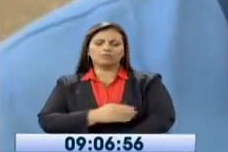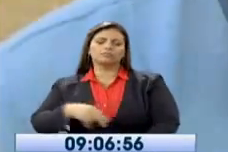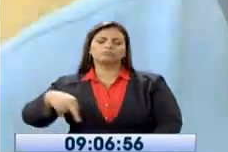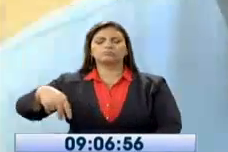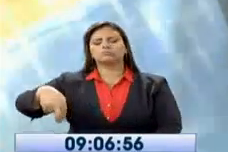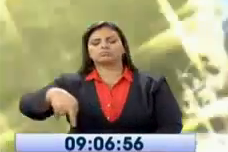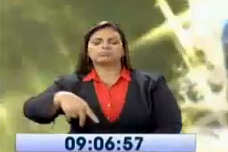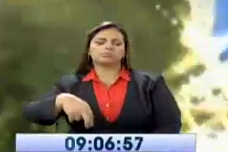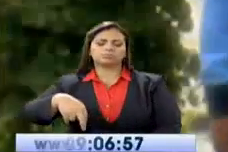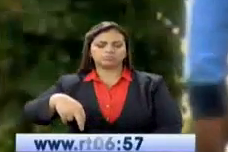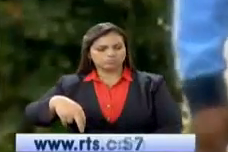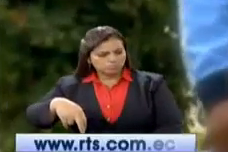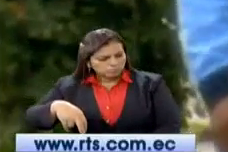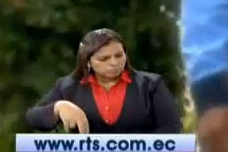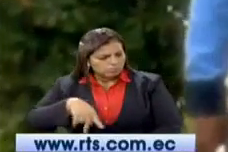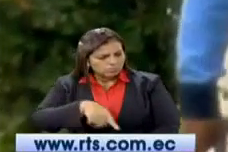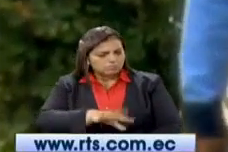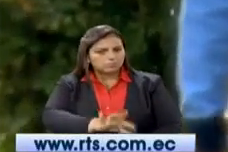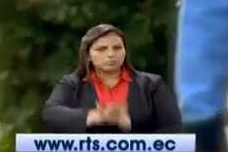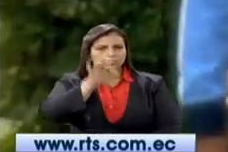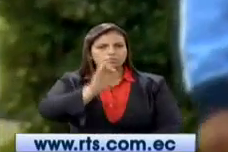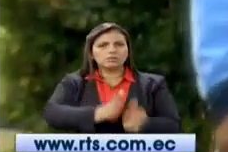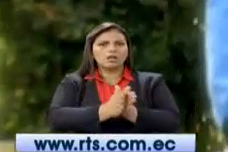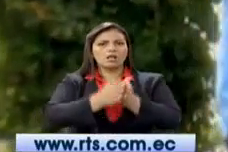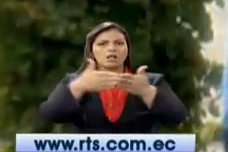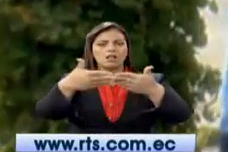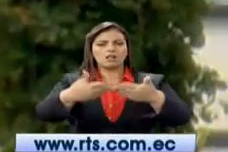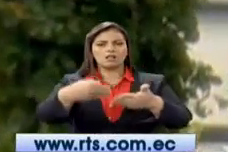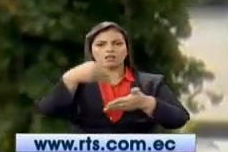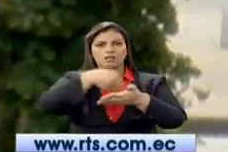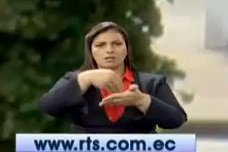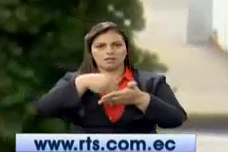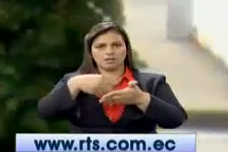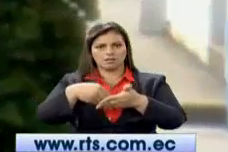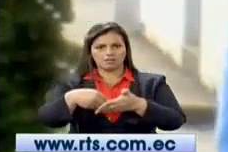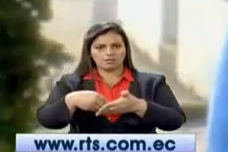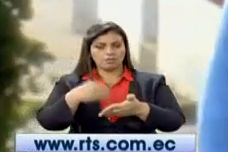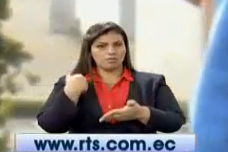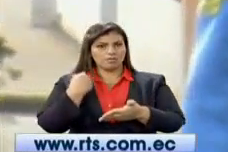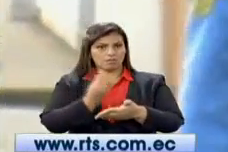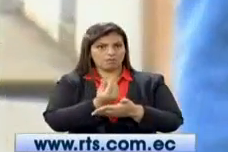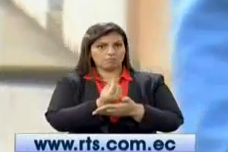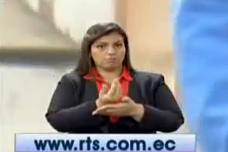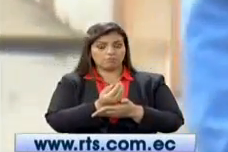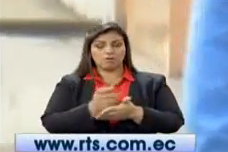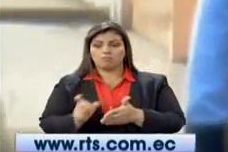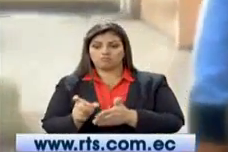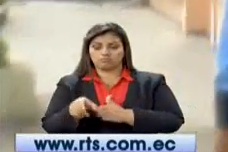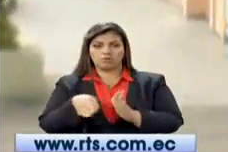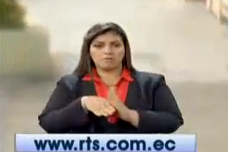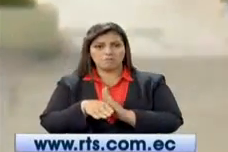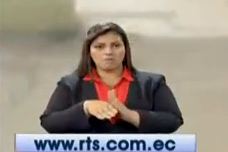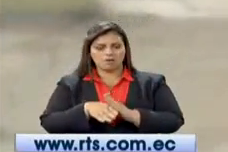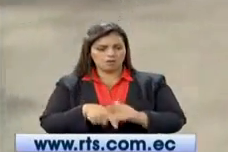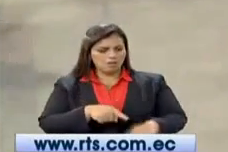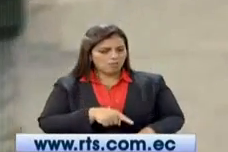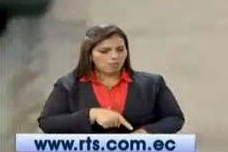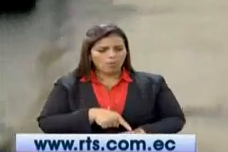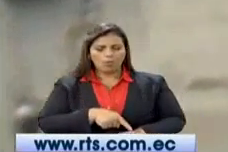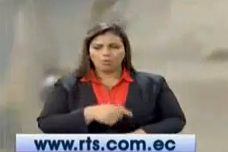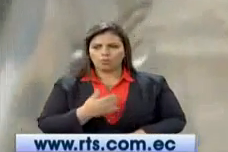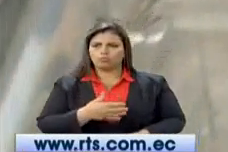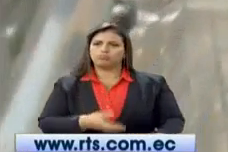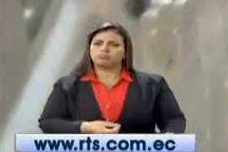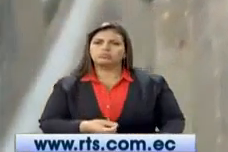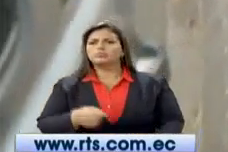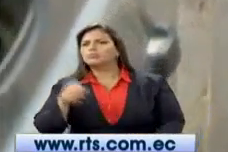cual la había encontrado. Lleno de alegría, encontramos a David García, un joven guardia de seguridad que ha captado la atención por un acto de